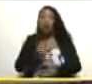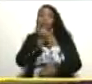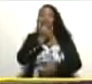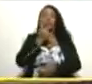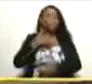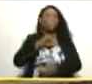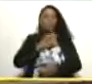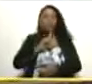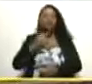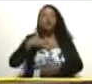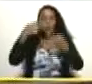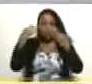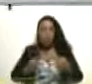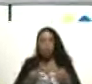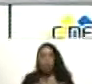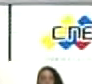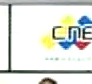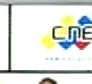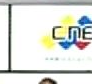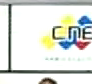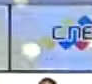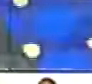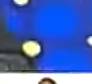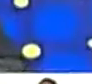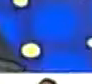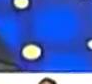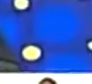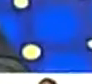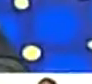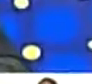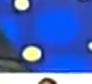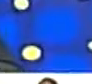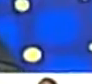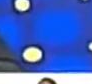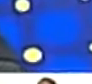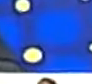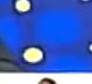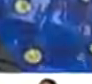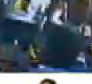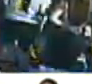la seguridad, no le fallaremos. Gracias. Buenas tardes.